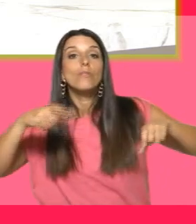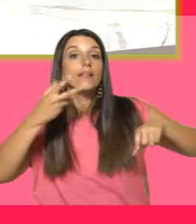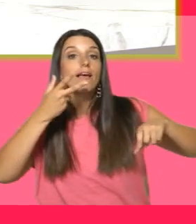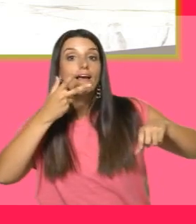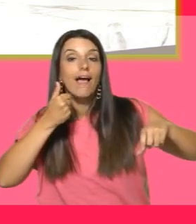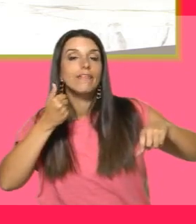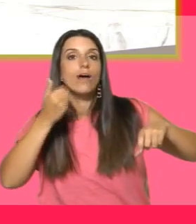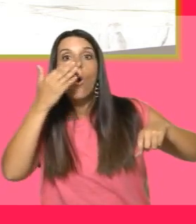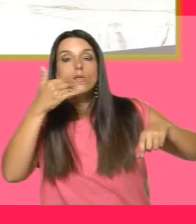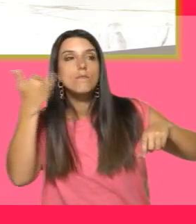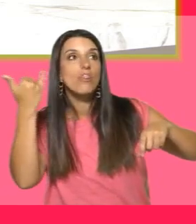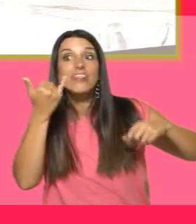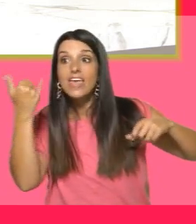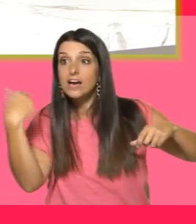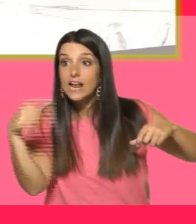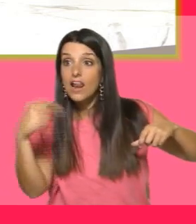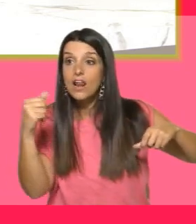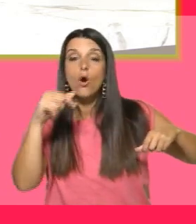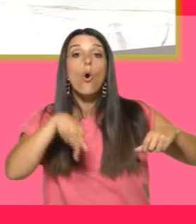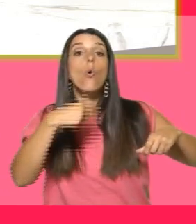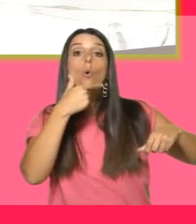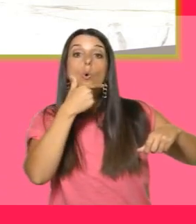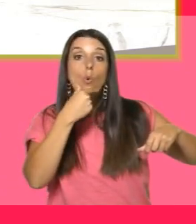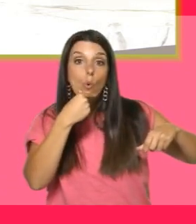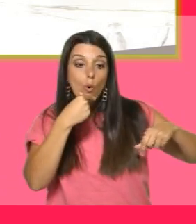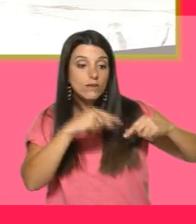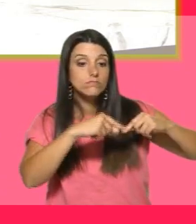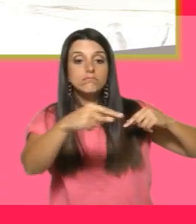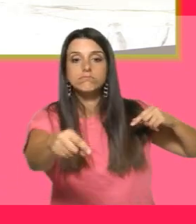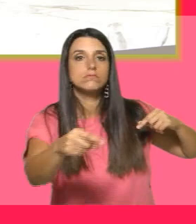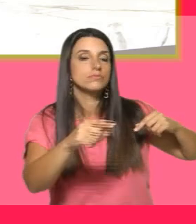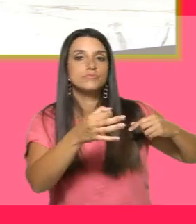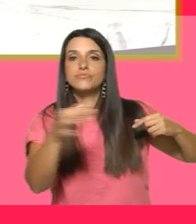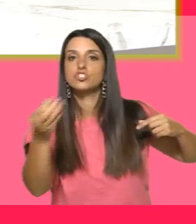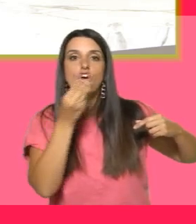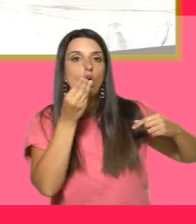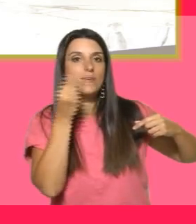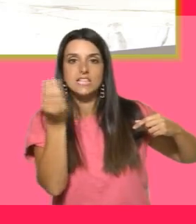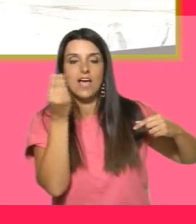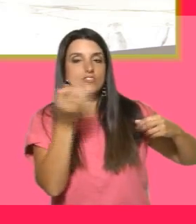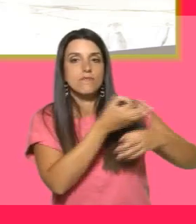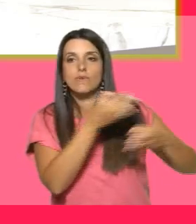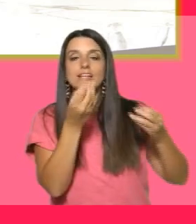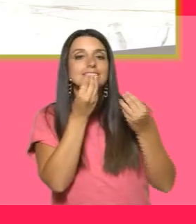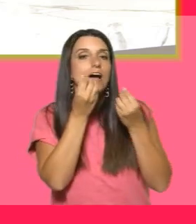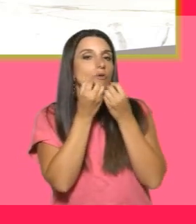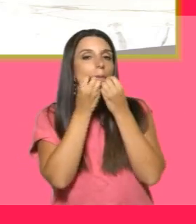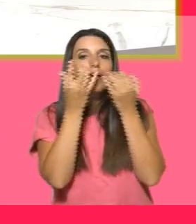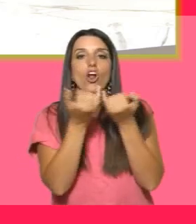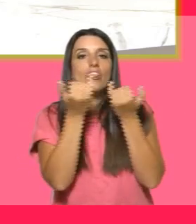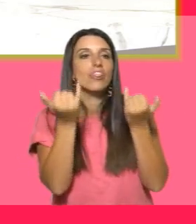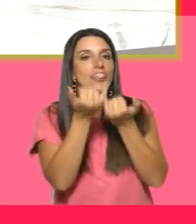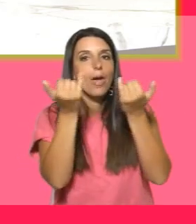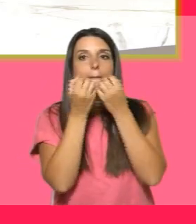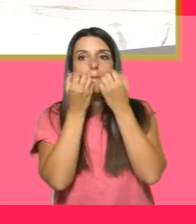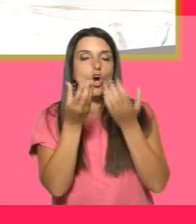que hacer el último día, hoy es jueves, lo haces hoy, jueves, y queda genial, se conserva divino y en realidad los sabores mejoran. Muy bueno. Para que